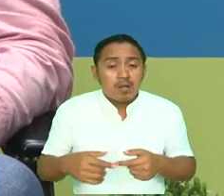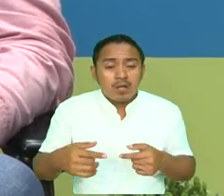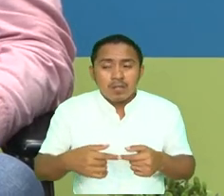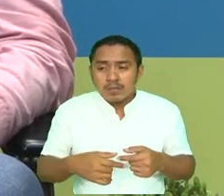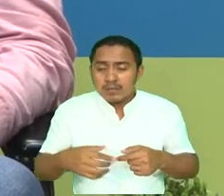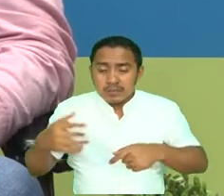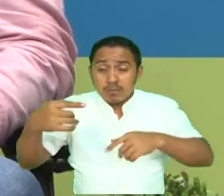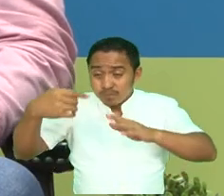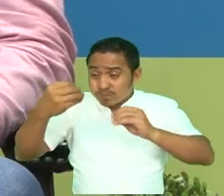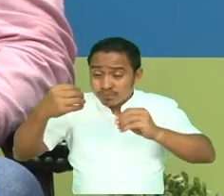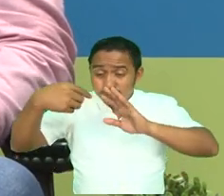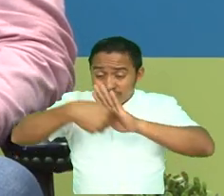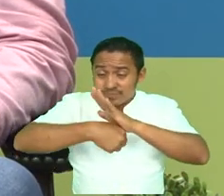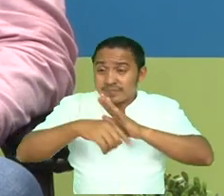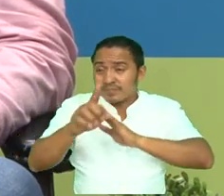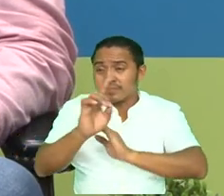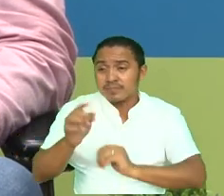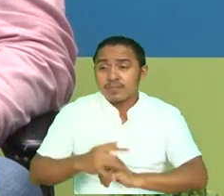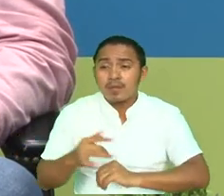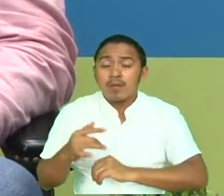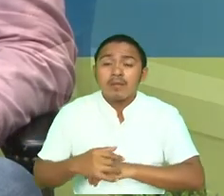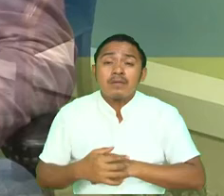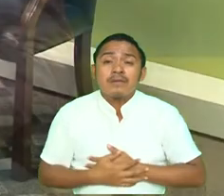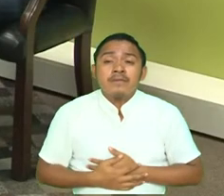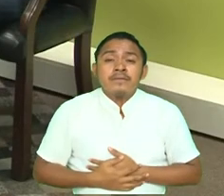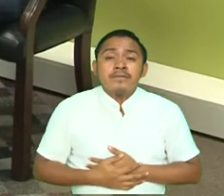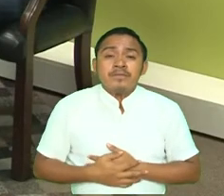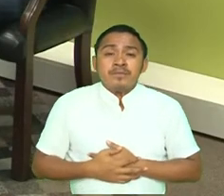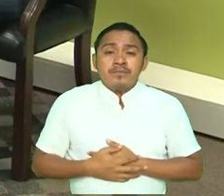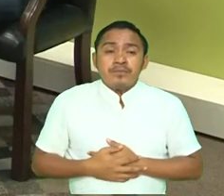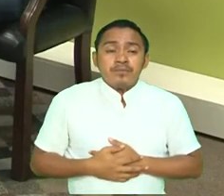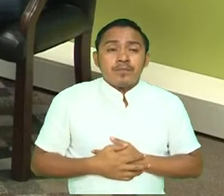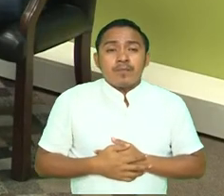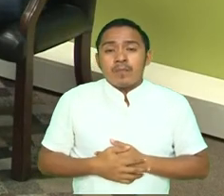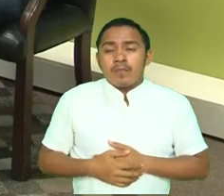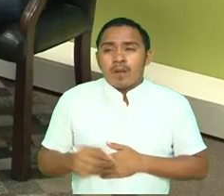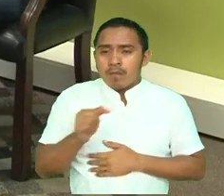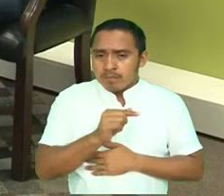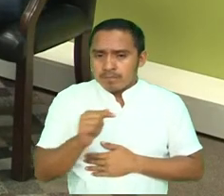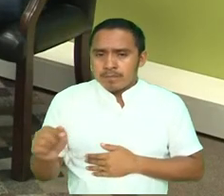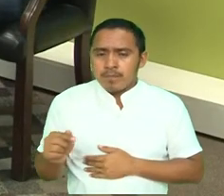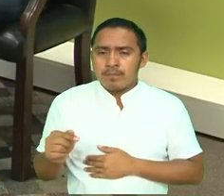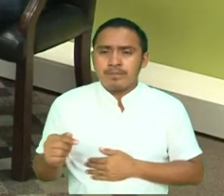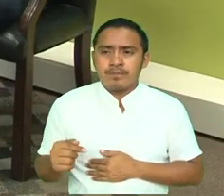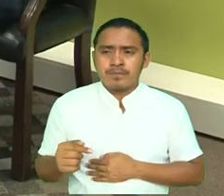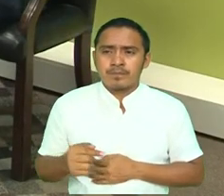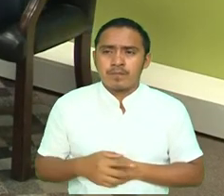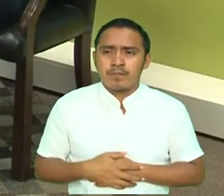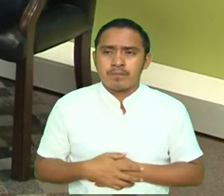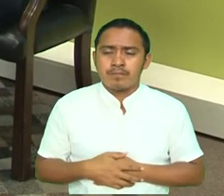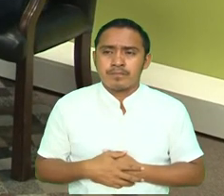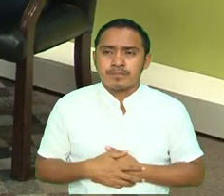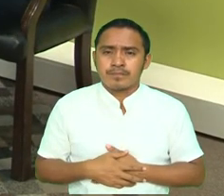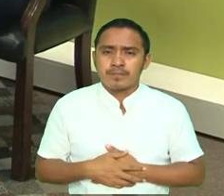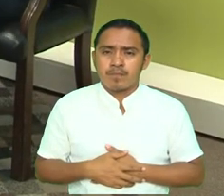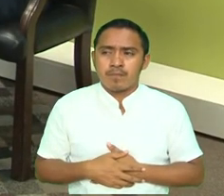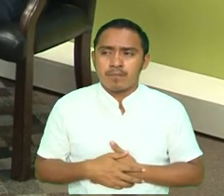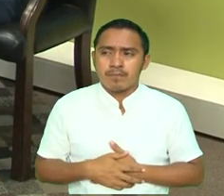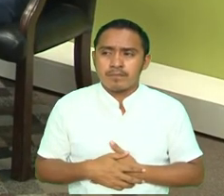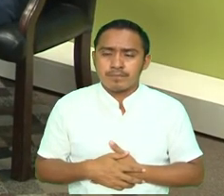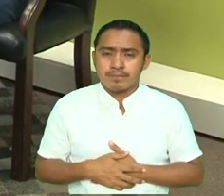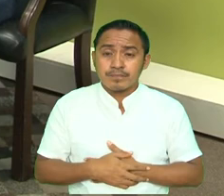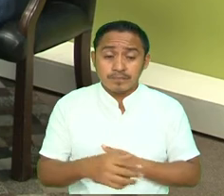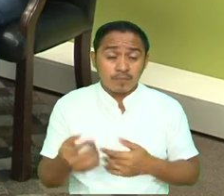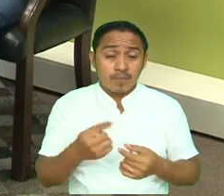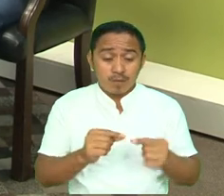que es una cirugía. Ahora, esa cirugía del nervio simpatectomía. La